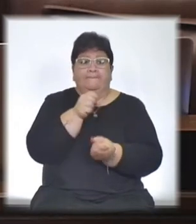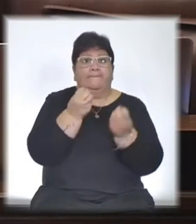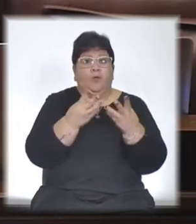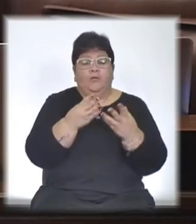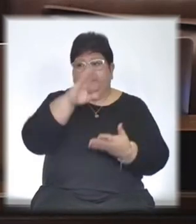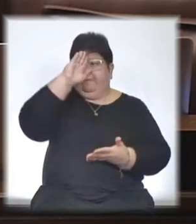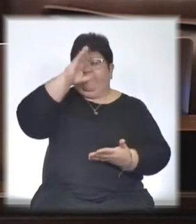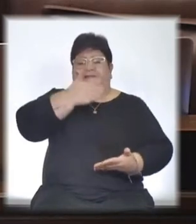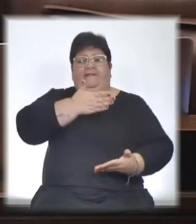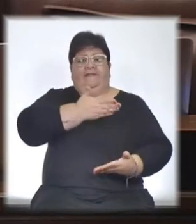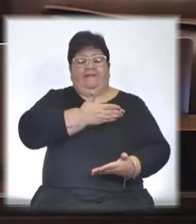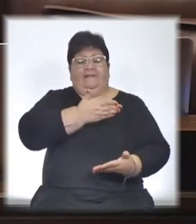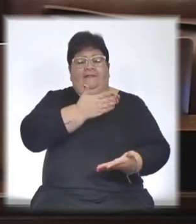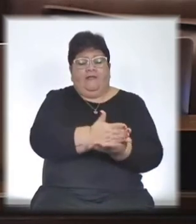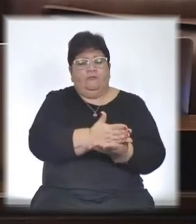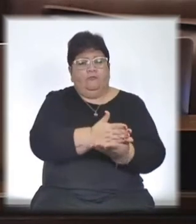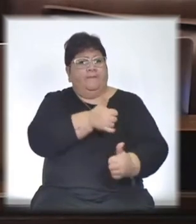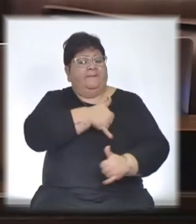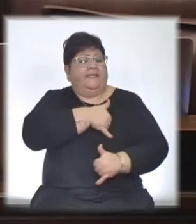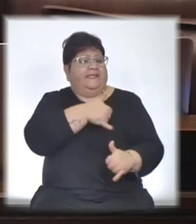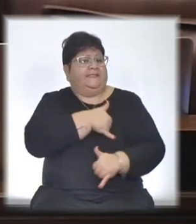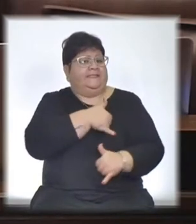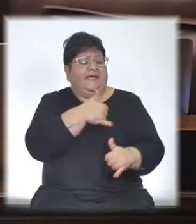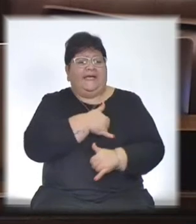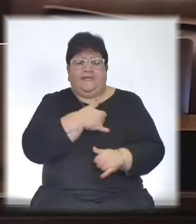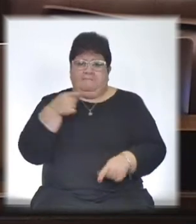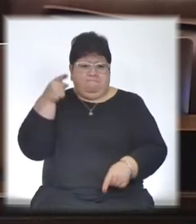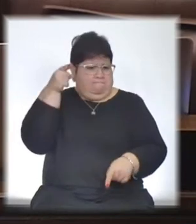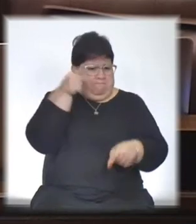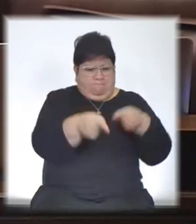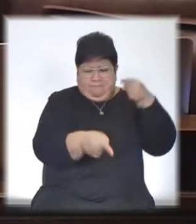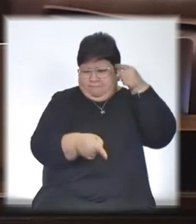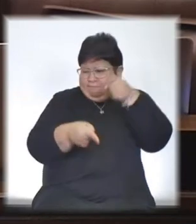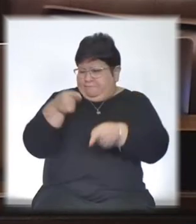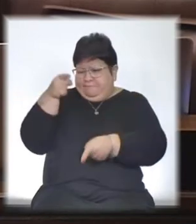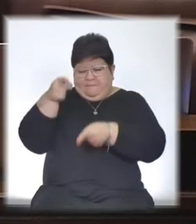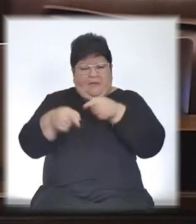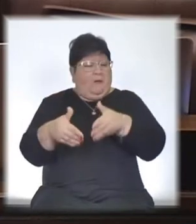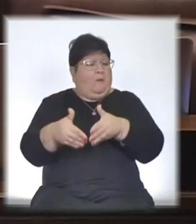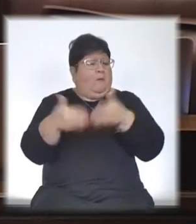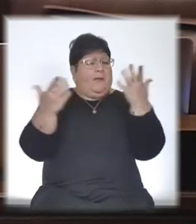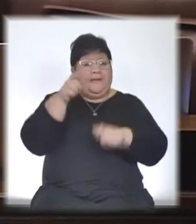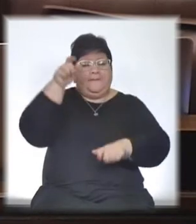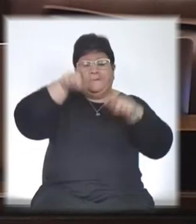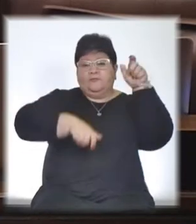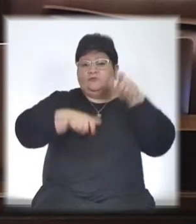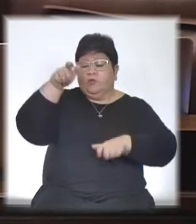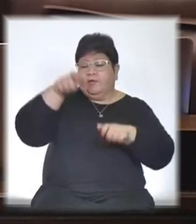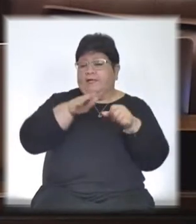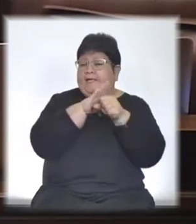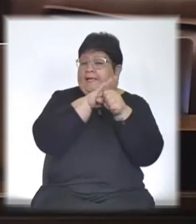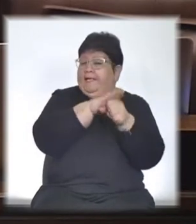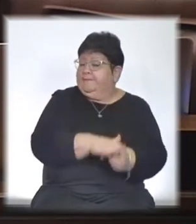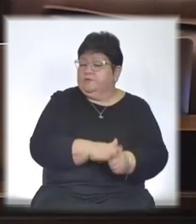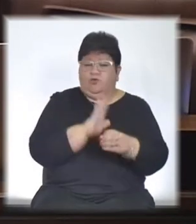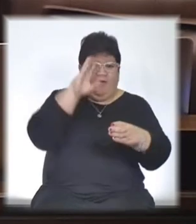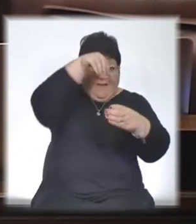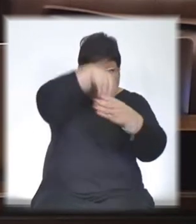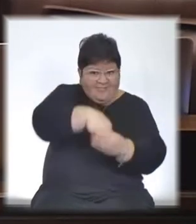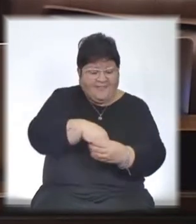luchadores gremiales, políticos, sociales que la enfrentaron. Y la represión continuó dentro de los